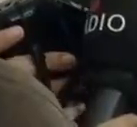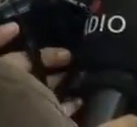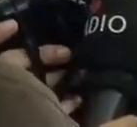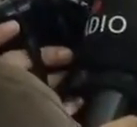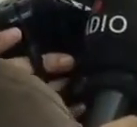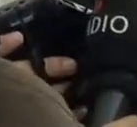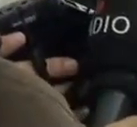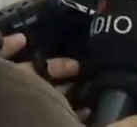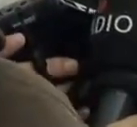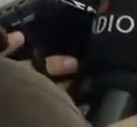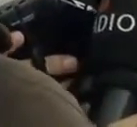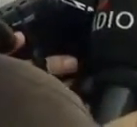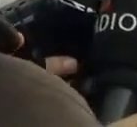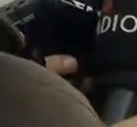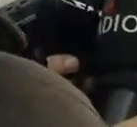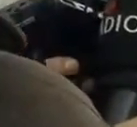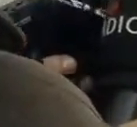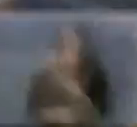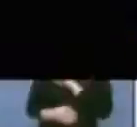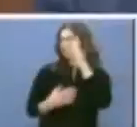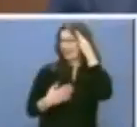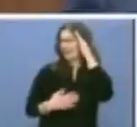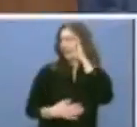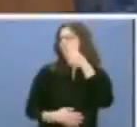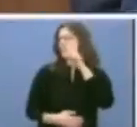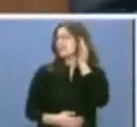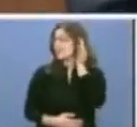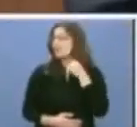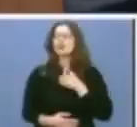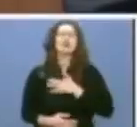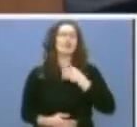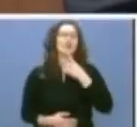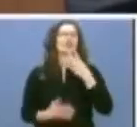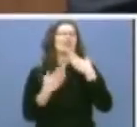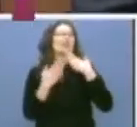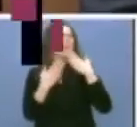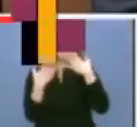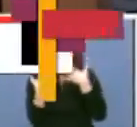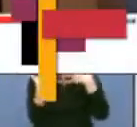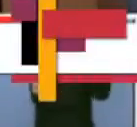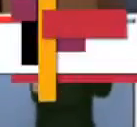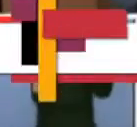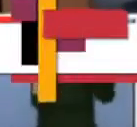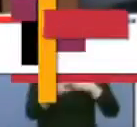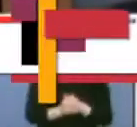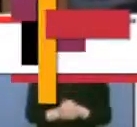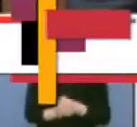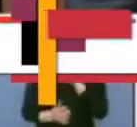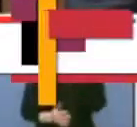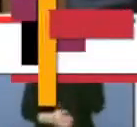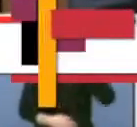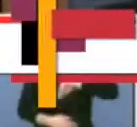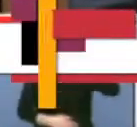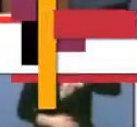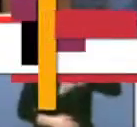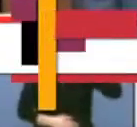puede mejorar mucho un espíritu de consenso mi gratitud y En nombre del senado te lo hago saber por el sentimiento